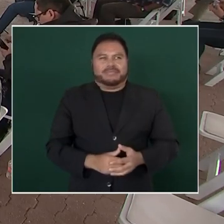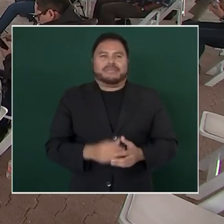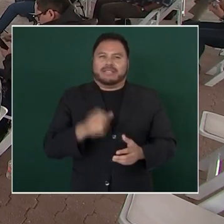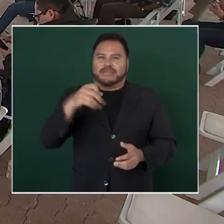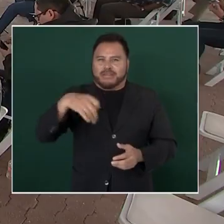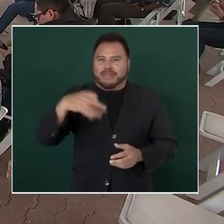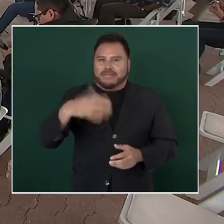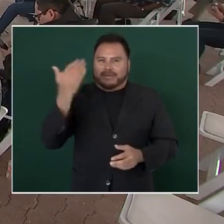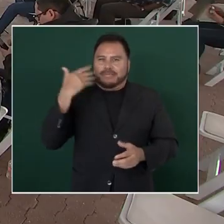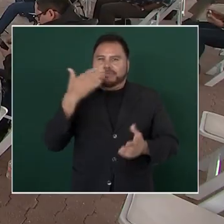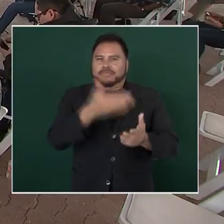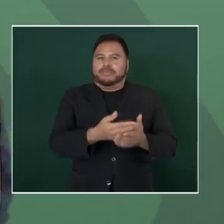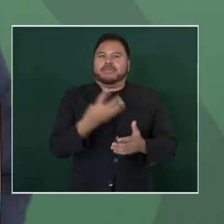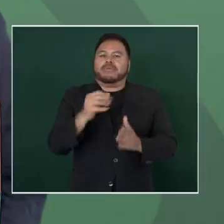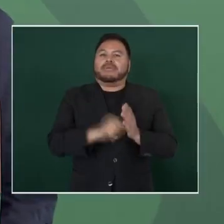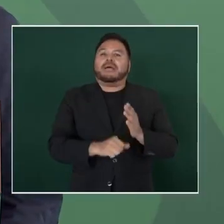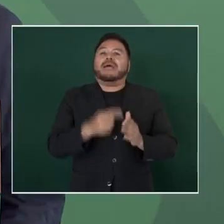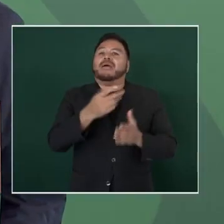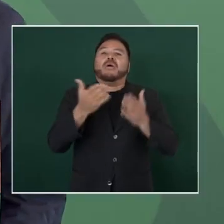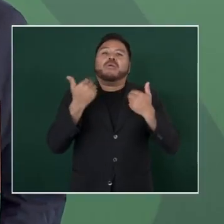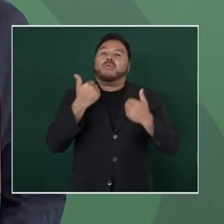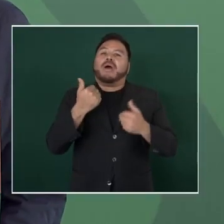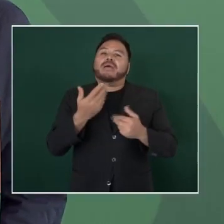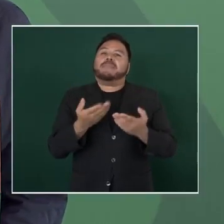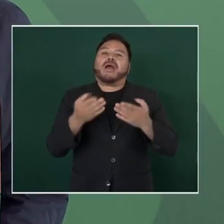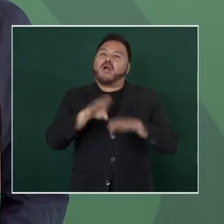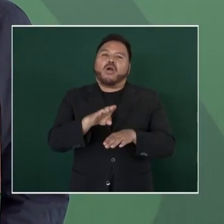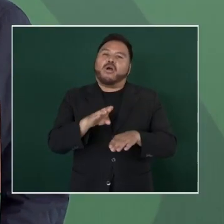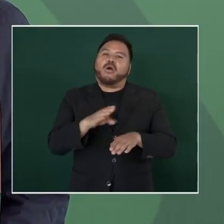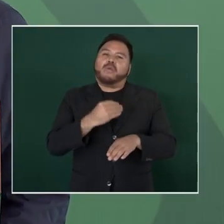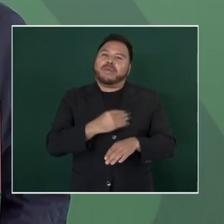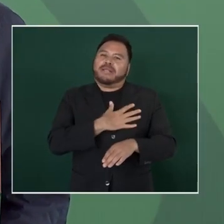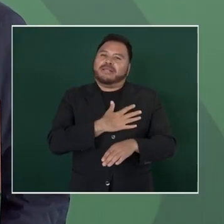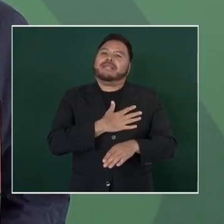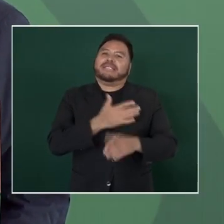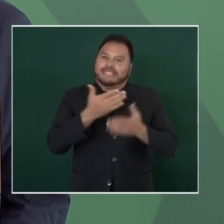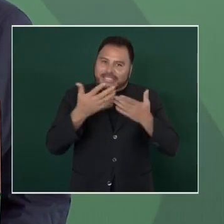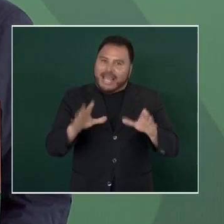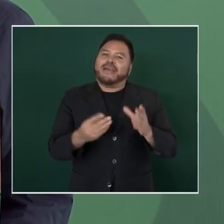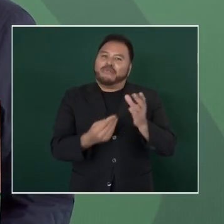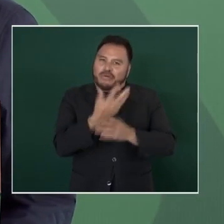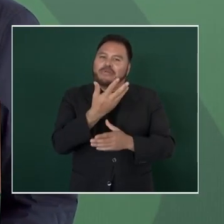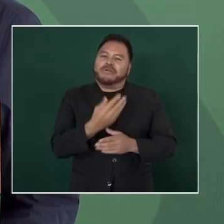Felipe. Y no tenían banco. Y ya tienen banco.